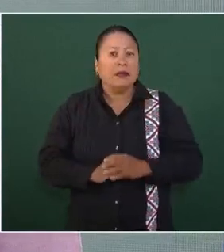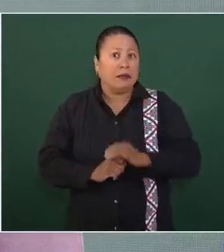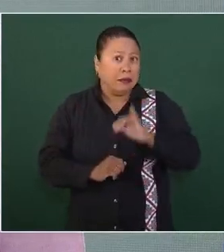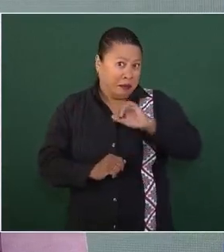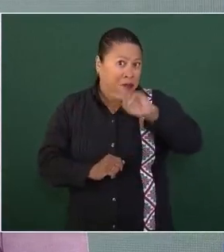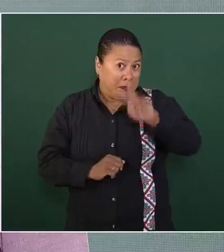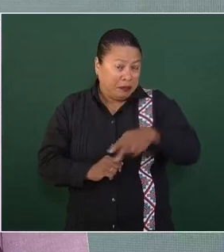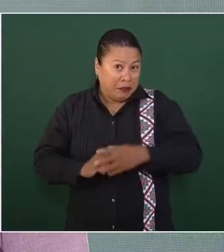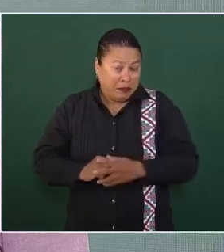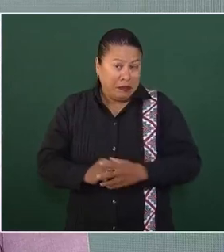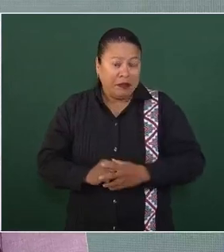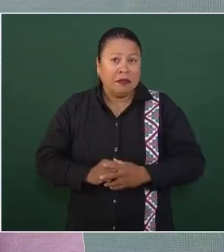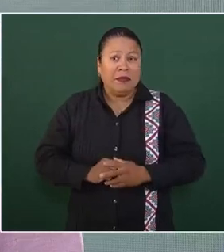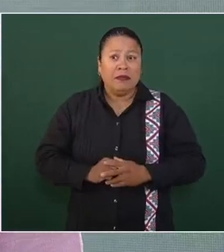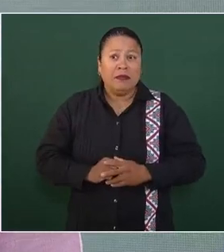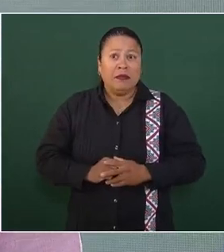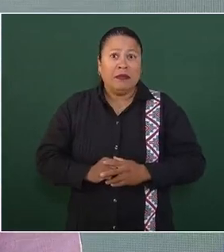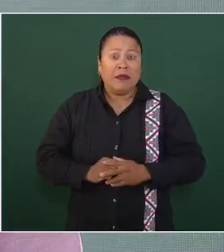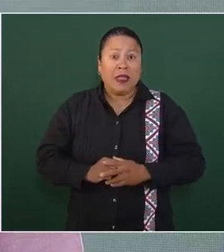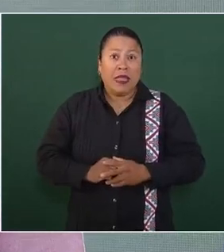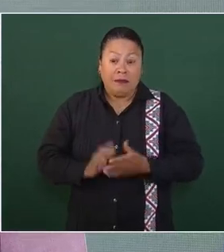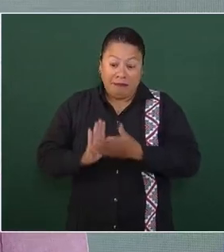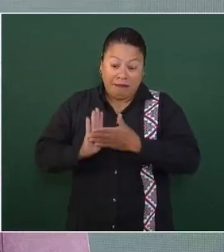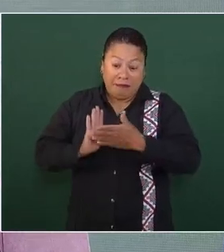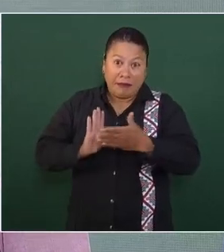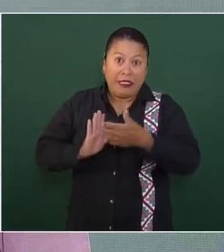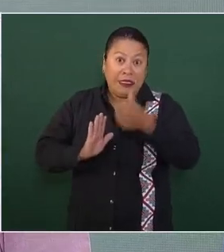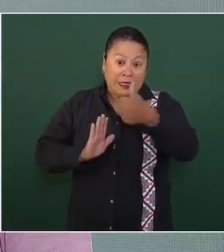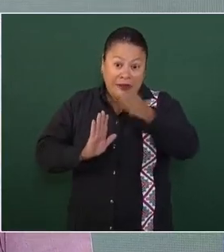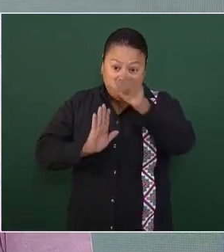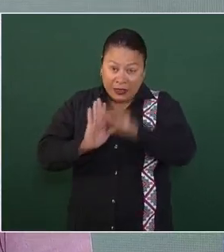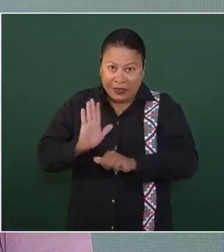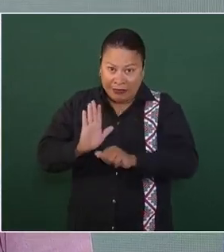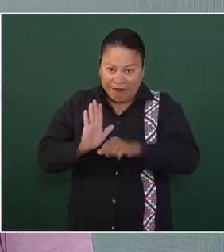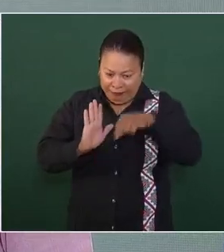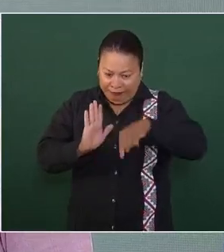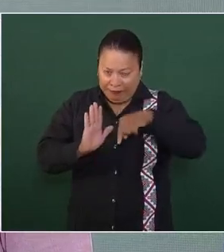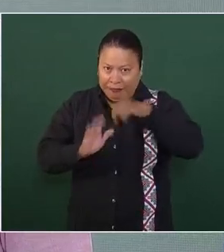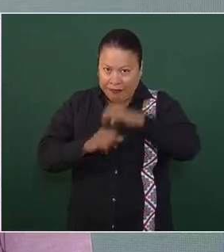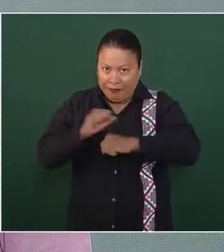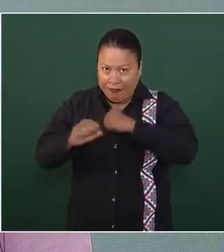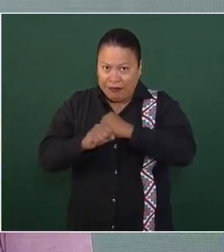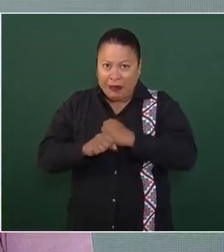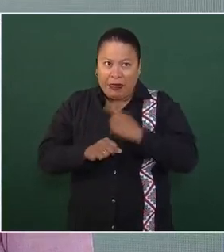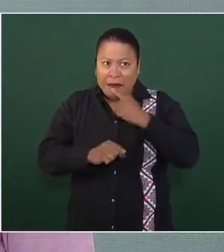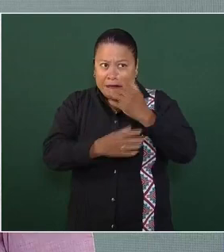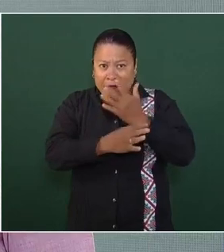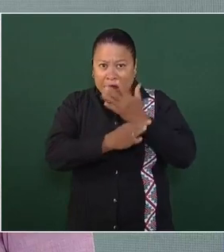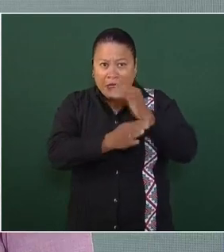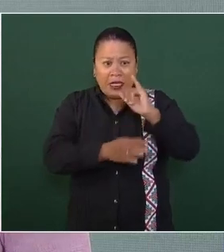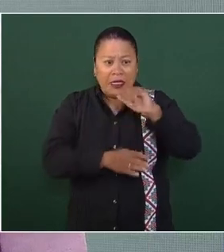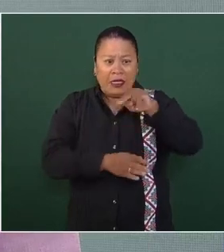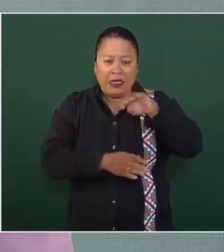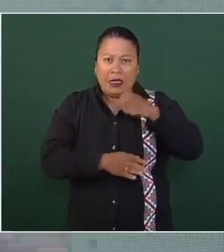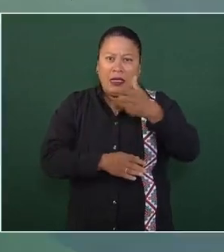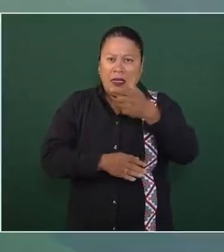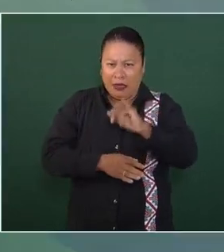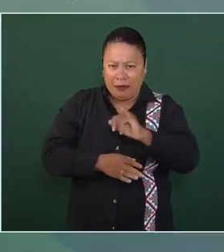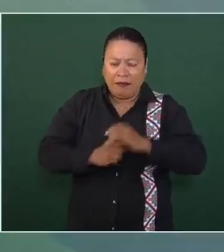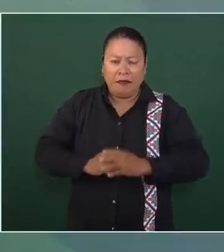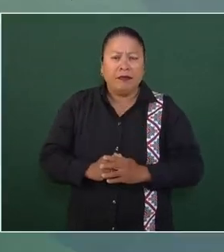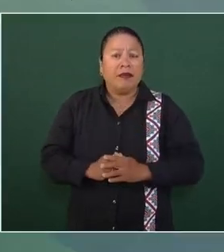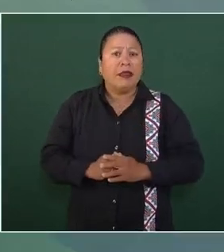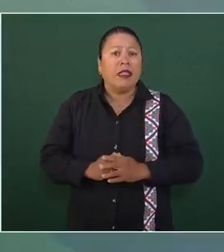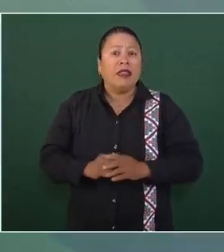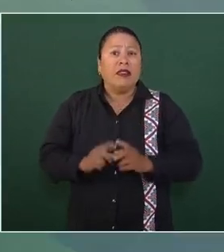en el primer semestre de este año según el Inegi el